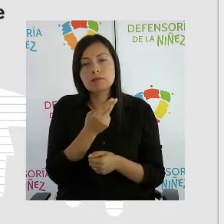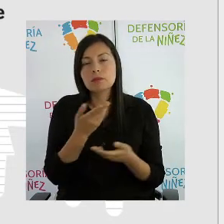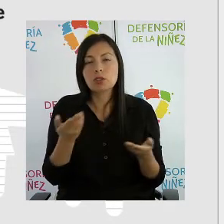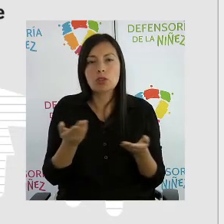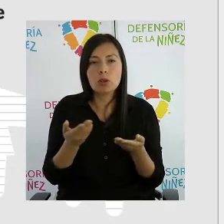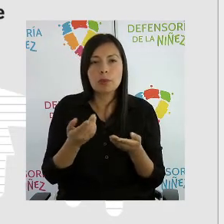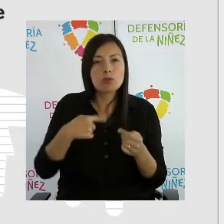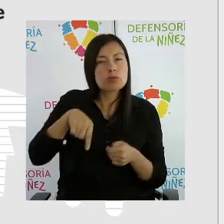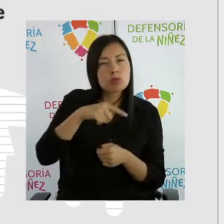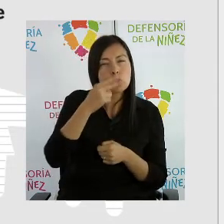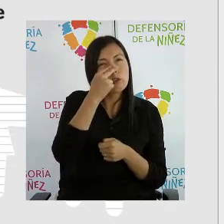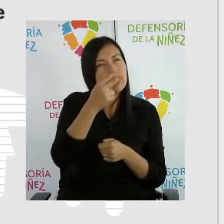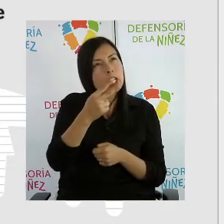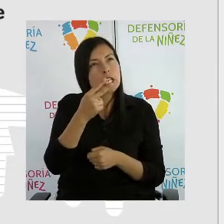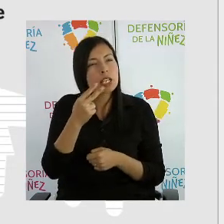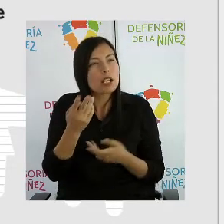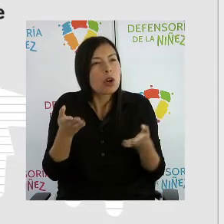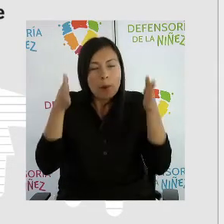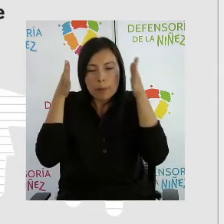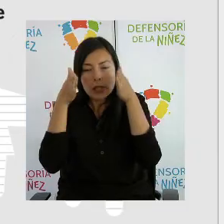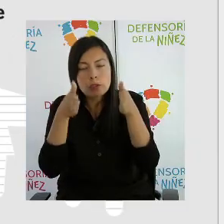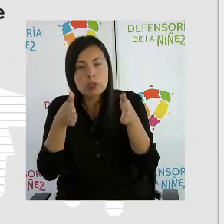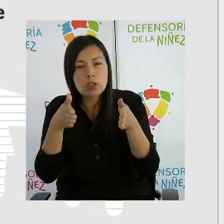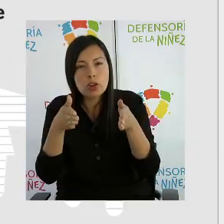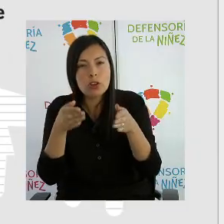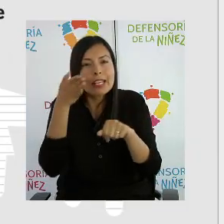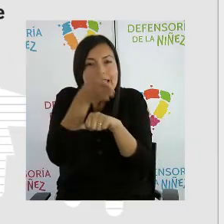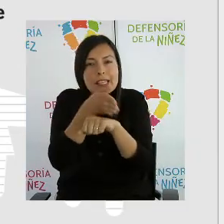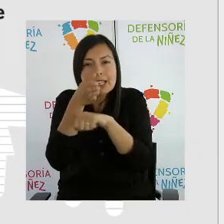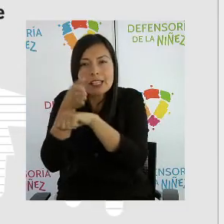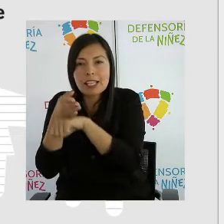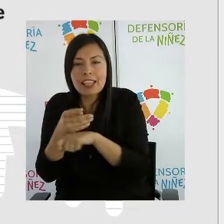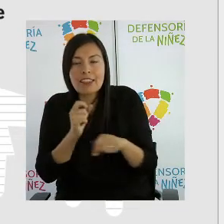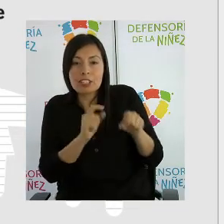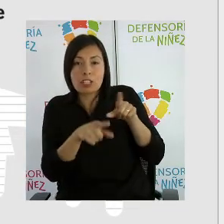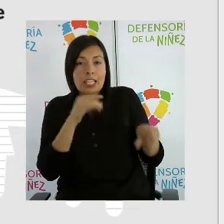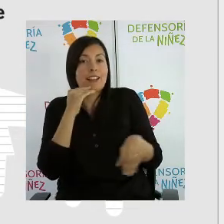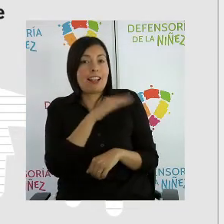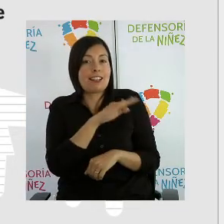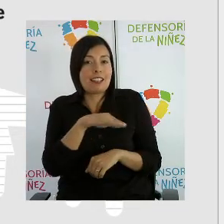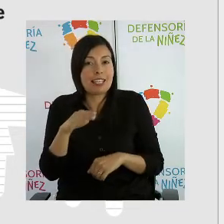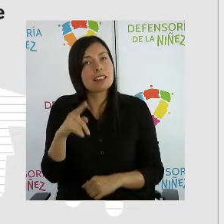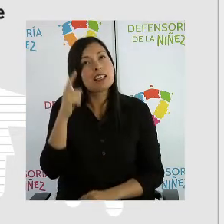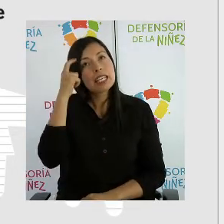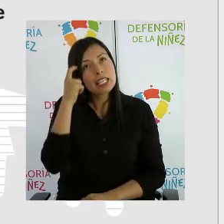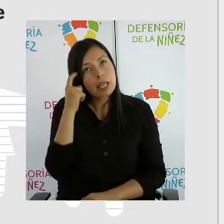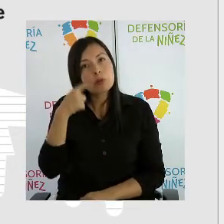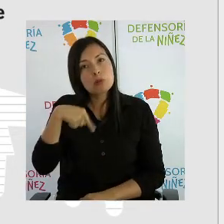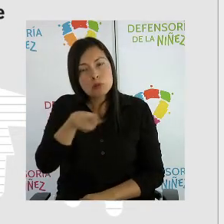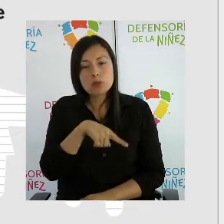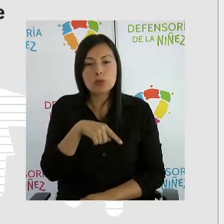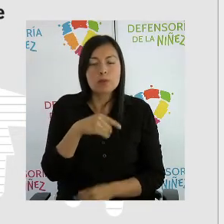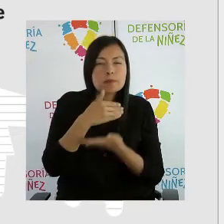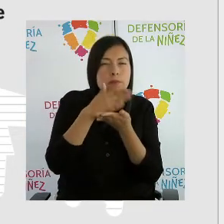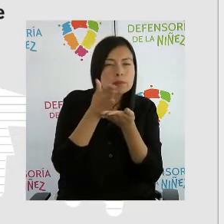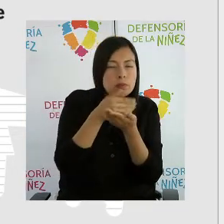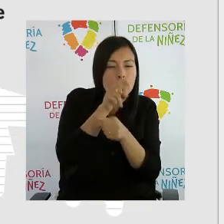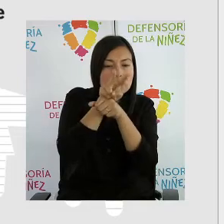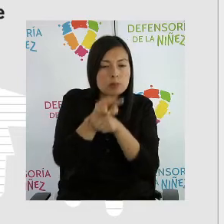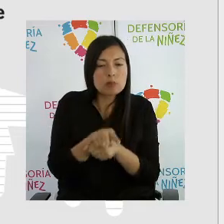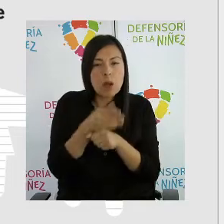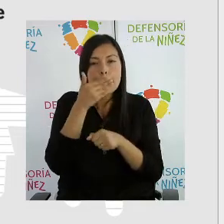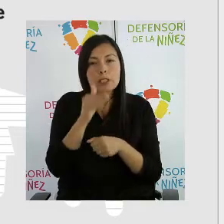cómo desde nuestra perspectiva en el piloto de visitas que hemos desarrollado como Defensoría de la Niñez, creemos que se deben optimizar los mecanismos de